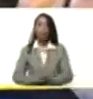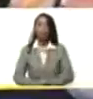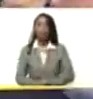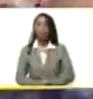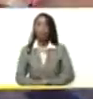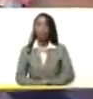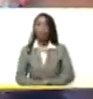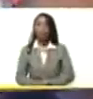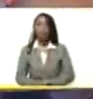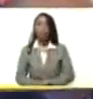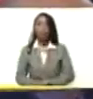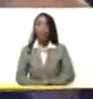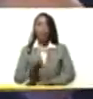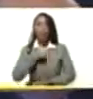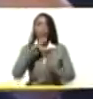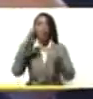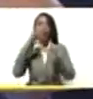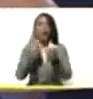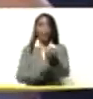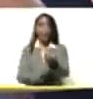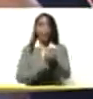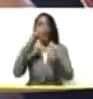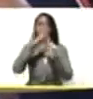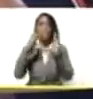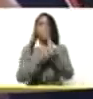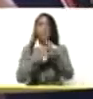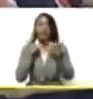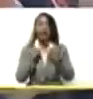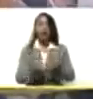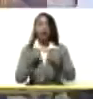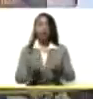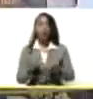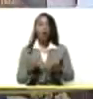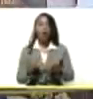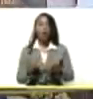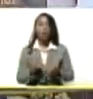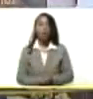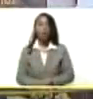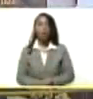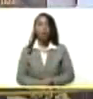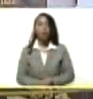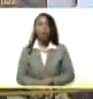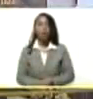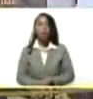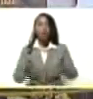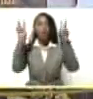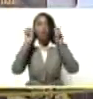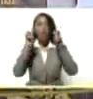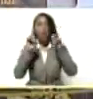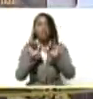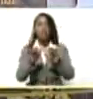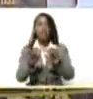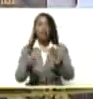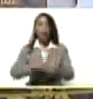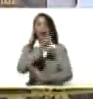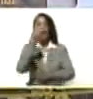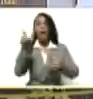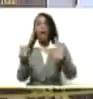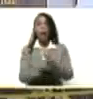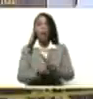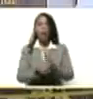y nuestros hermanos opep recientemente hemos elegido un nuevo secretario general de